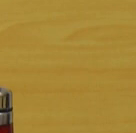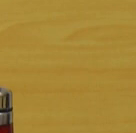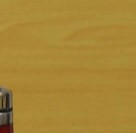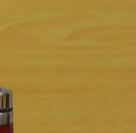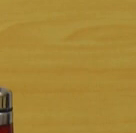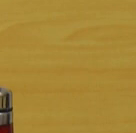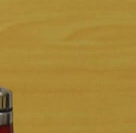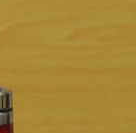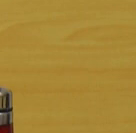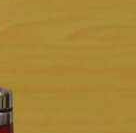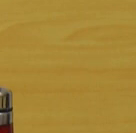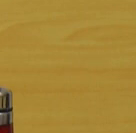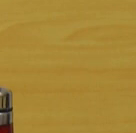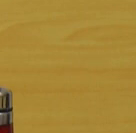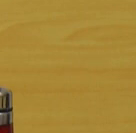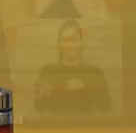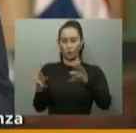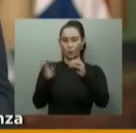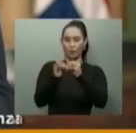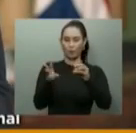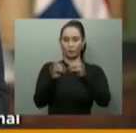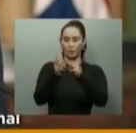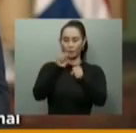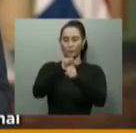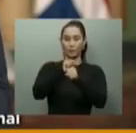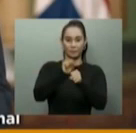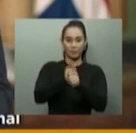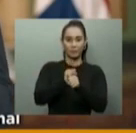confronta mucho problemático